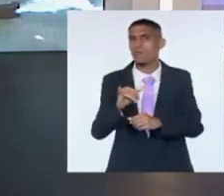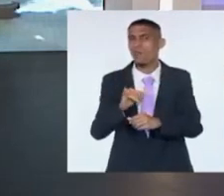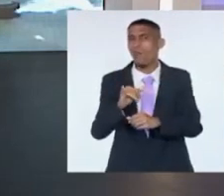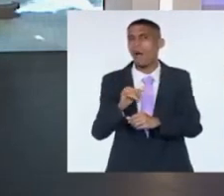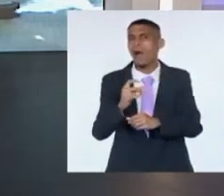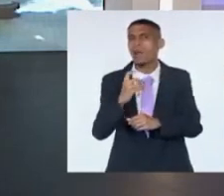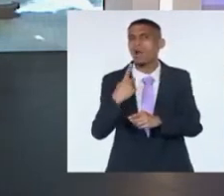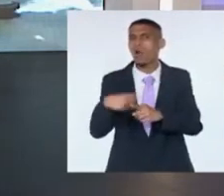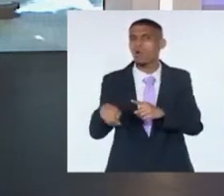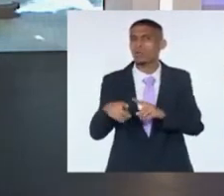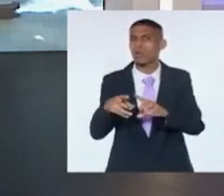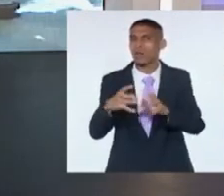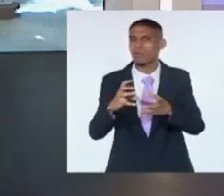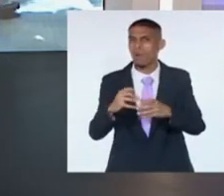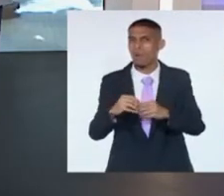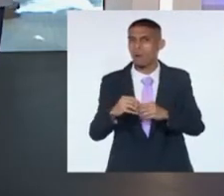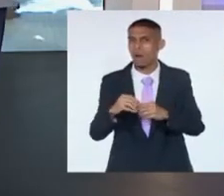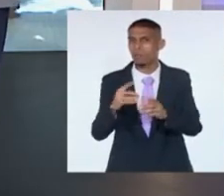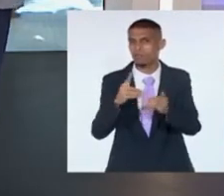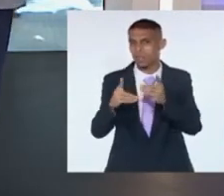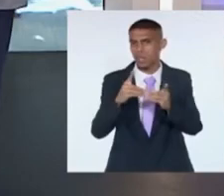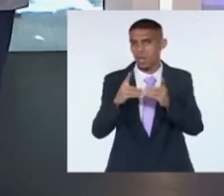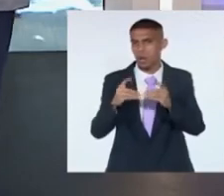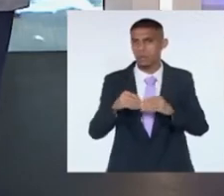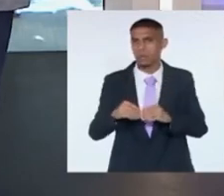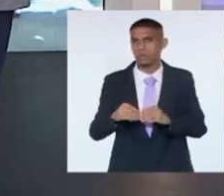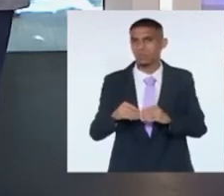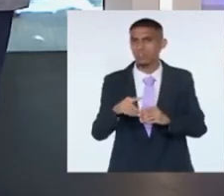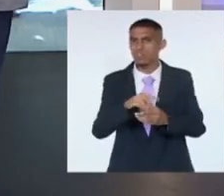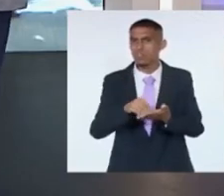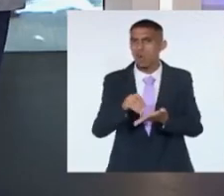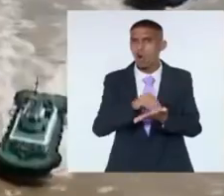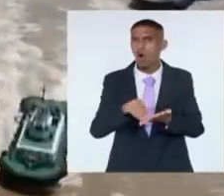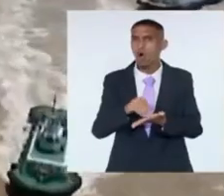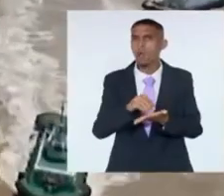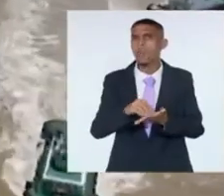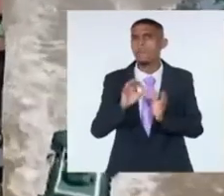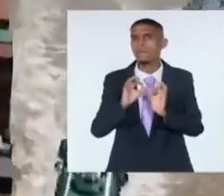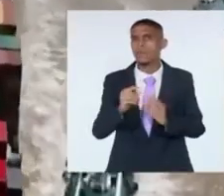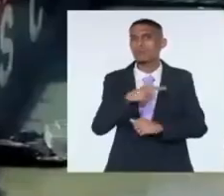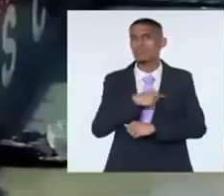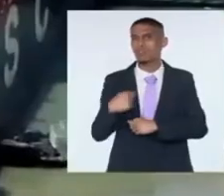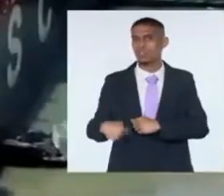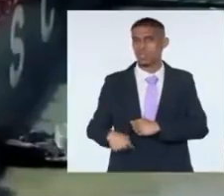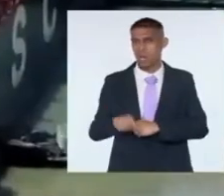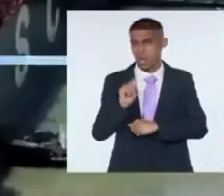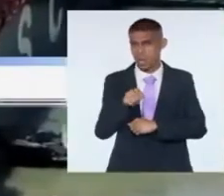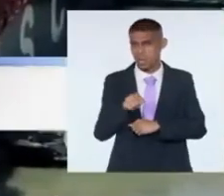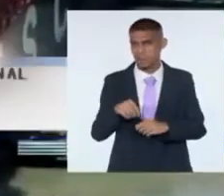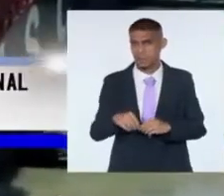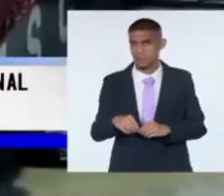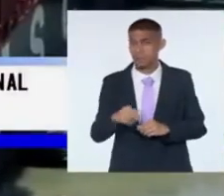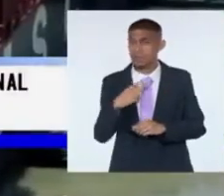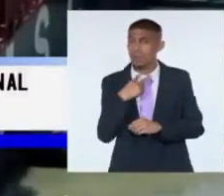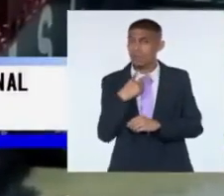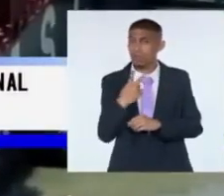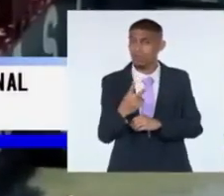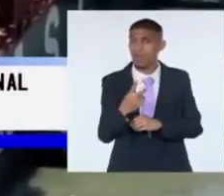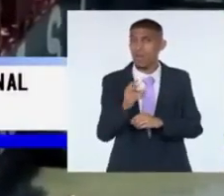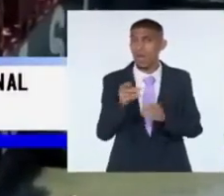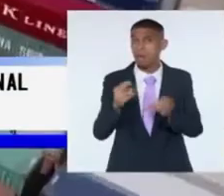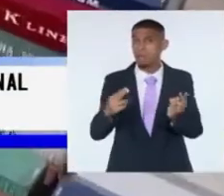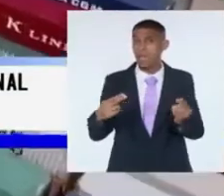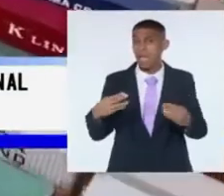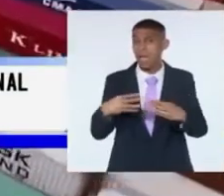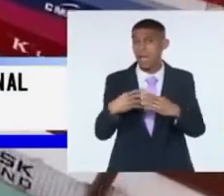con sede en Beijing en octubre próximo así lo informó Este martes la portavoz de la cancillería China maoning la vocera agregó que el evento incluirá